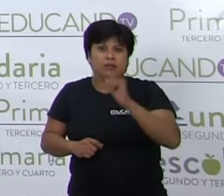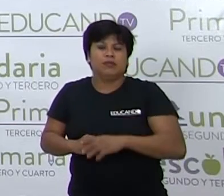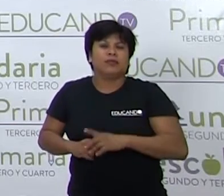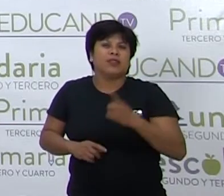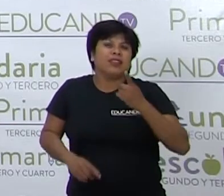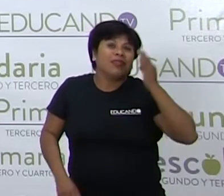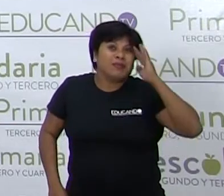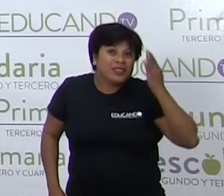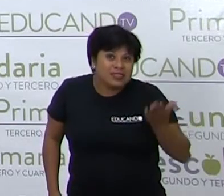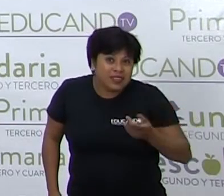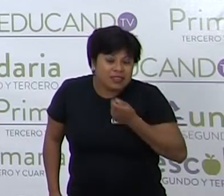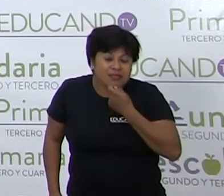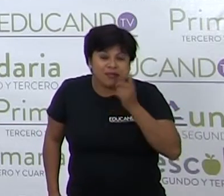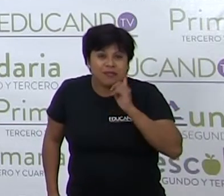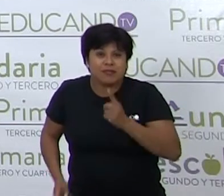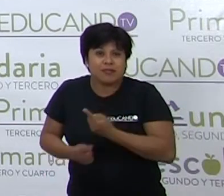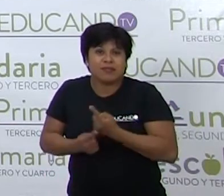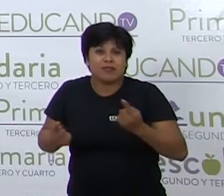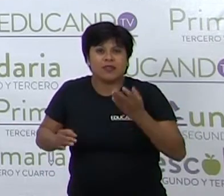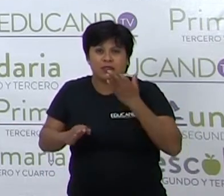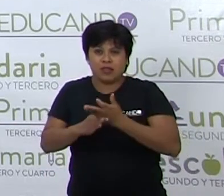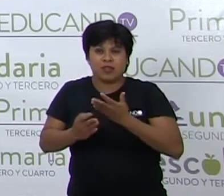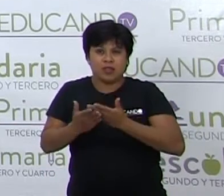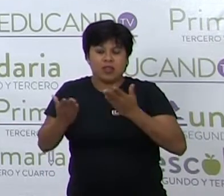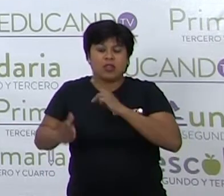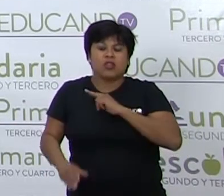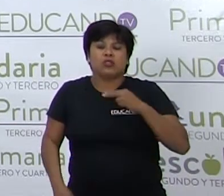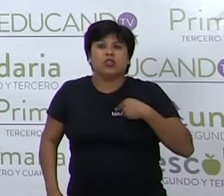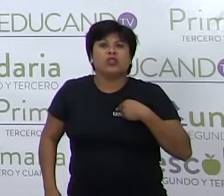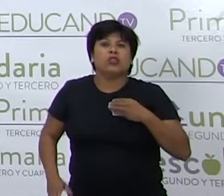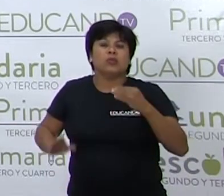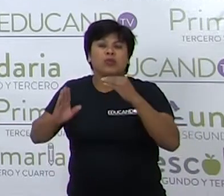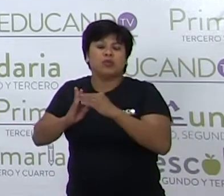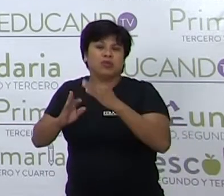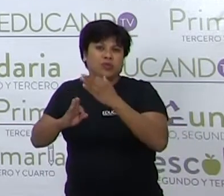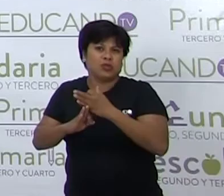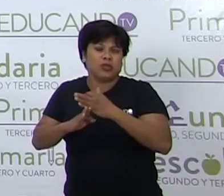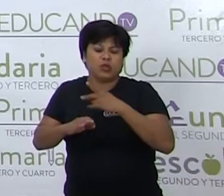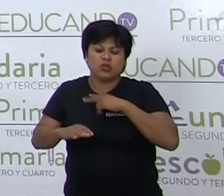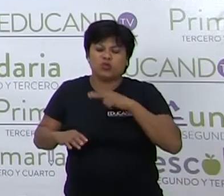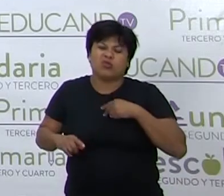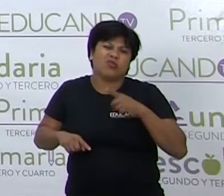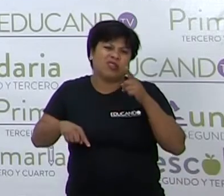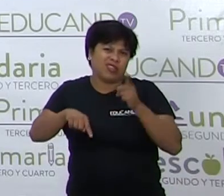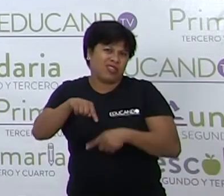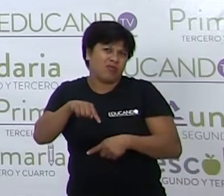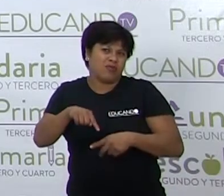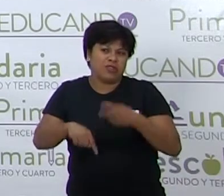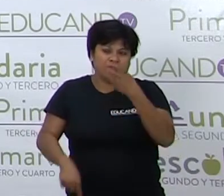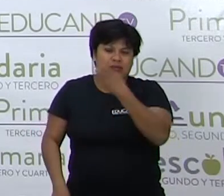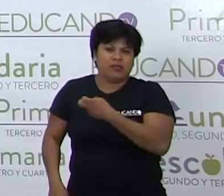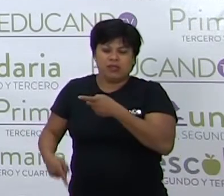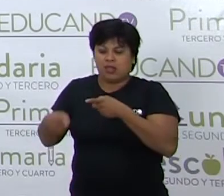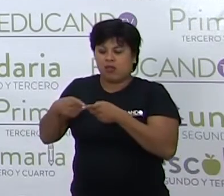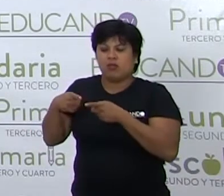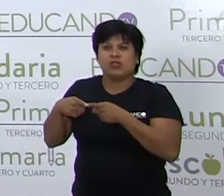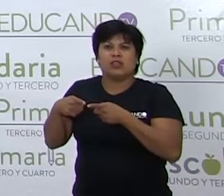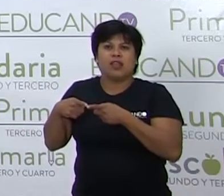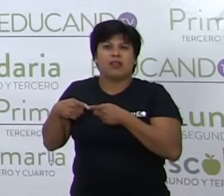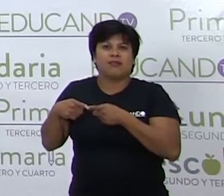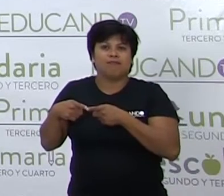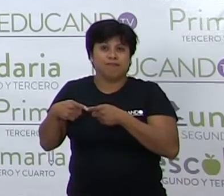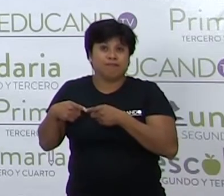parece niños y niñas que a esta figura geométrica que tenemos aquí le quitamos esta esquina esta parte de acá